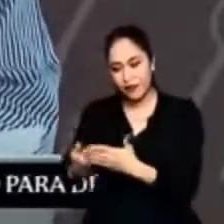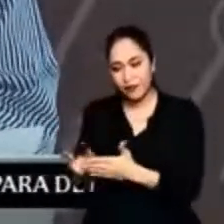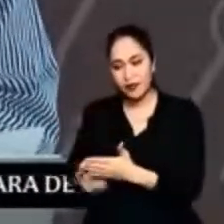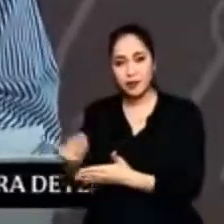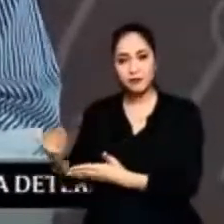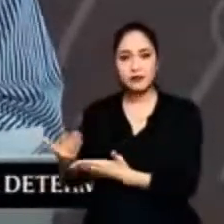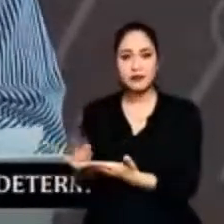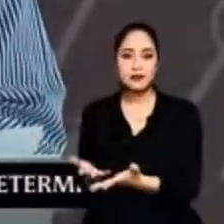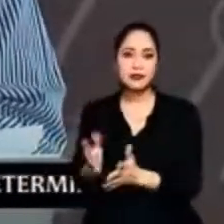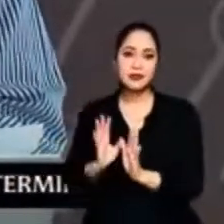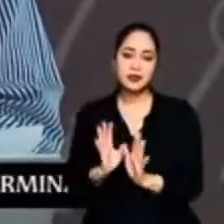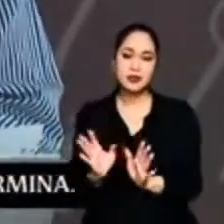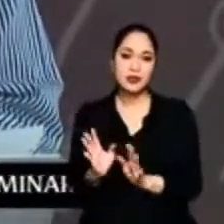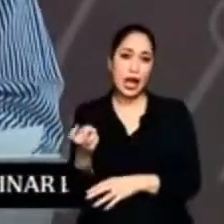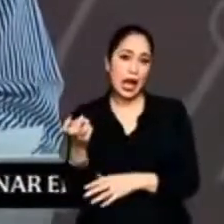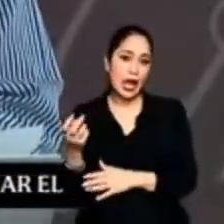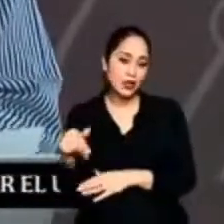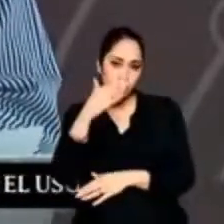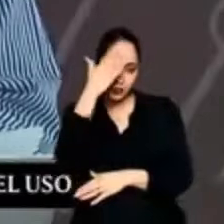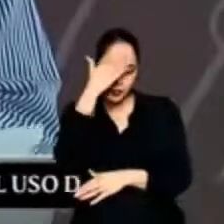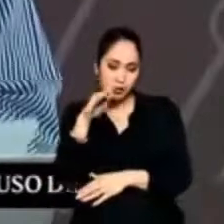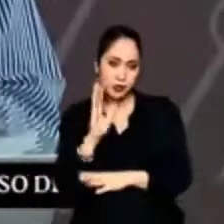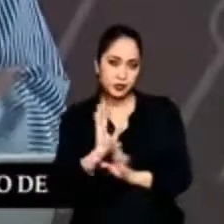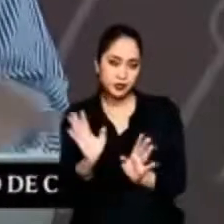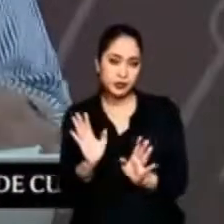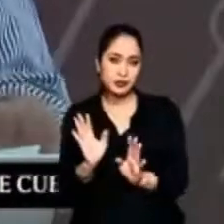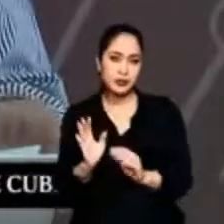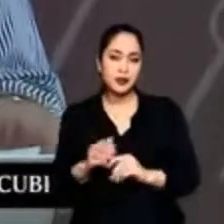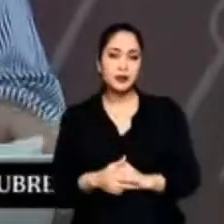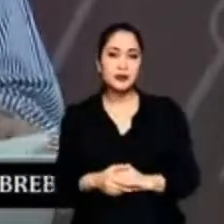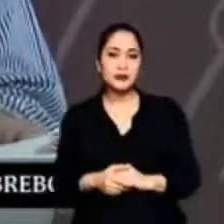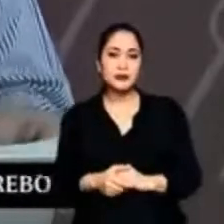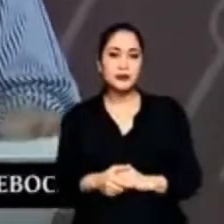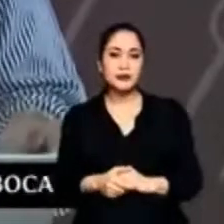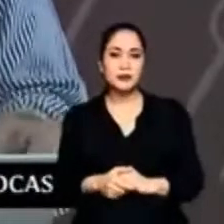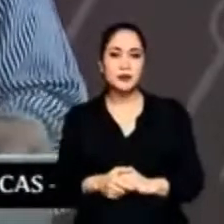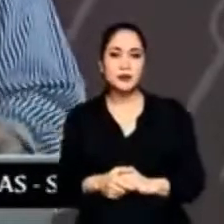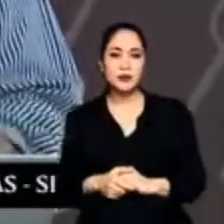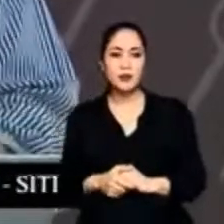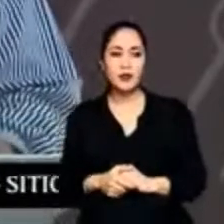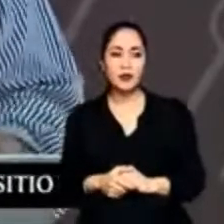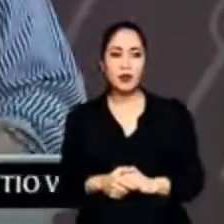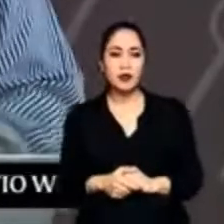en la propia instancia. Entonces, me importa mucho